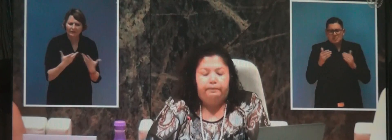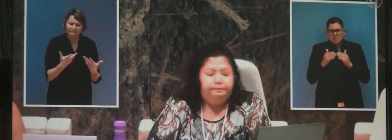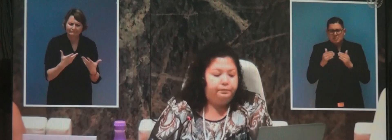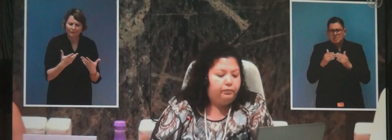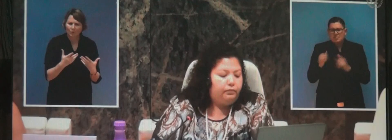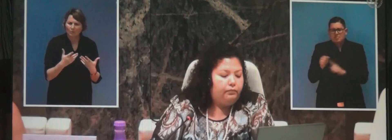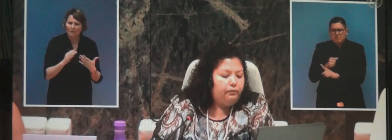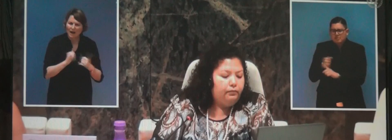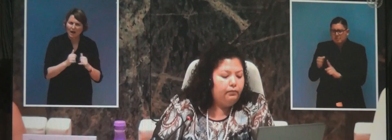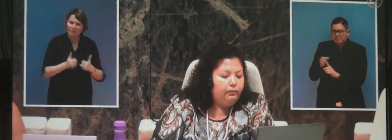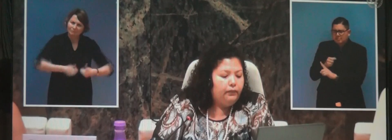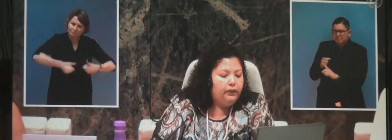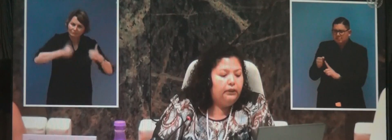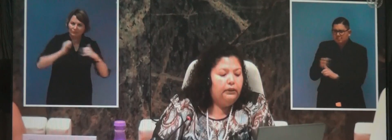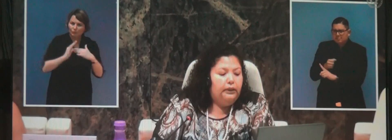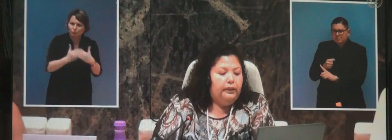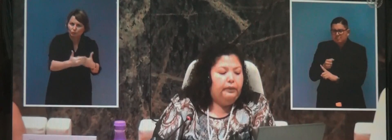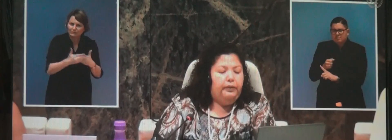doméstica.